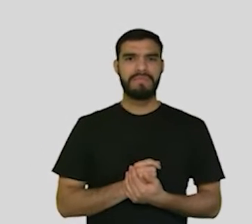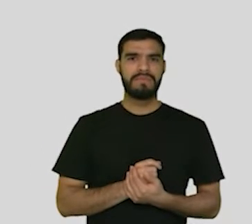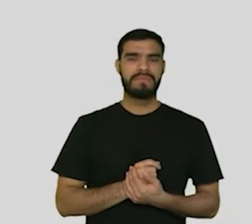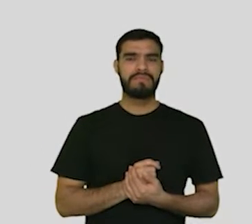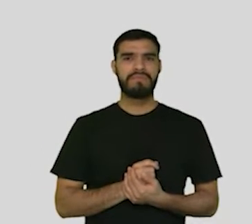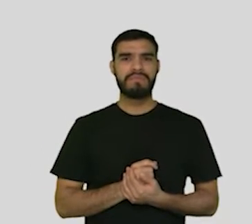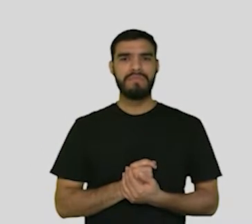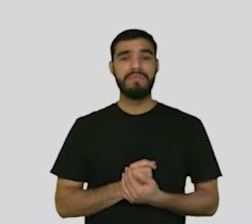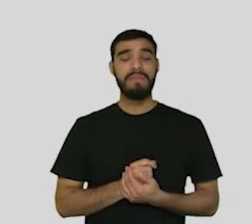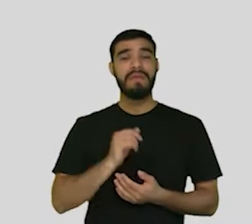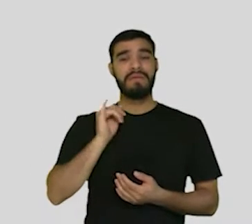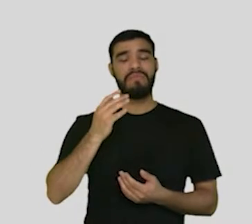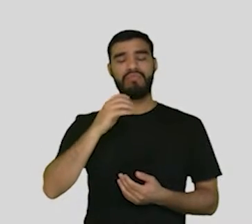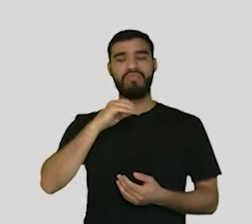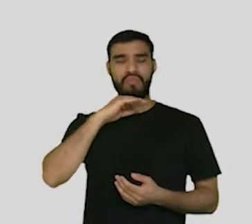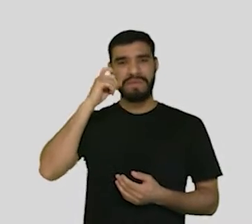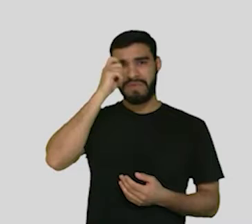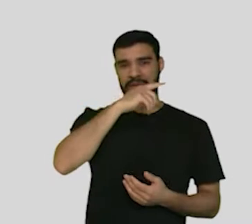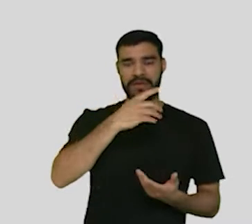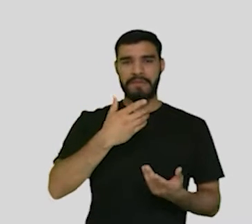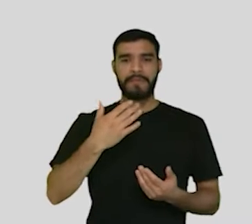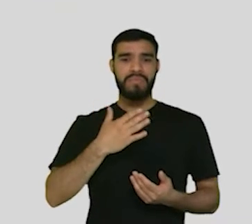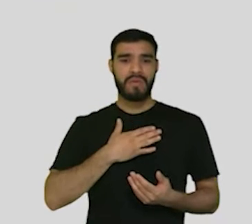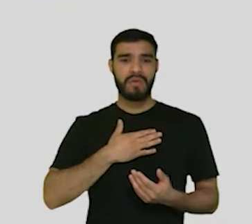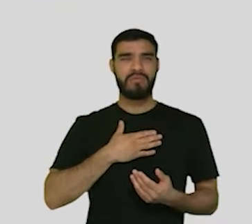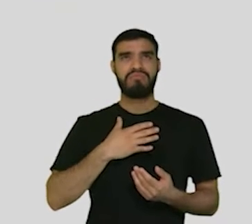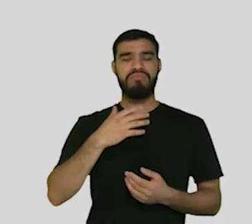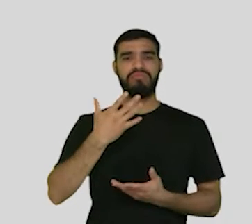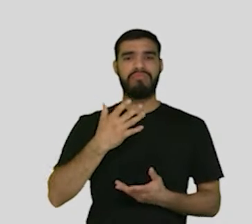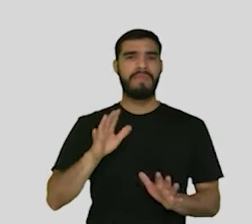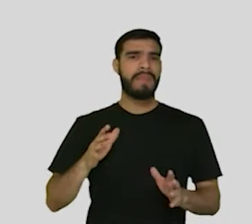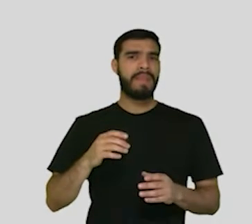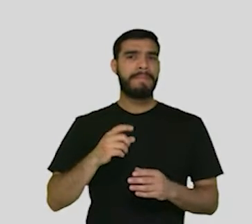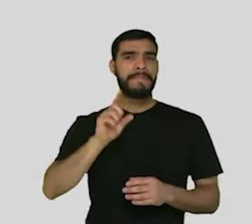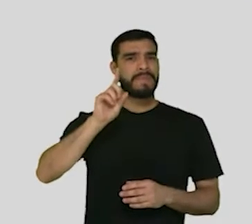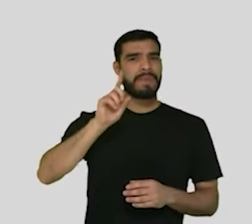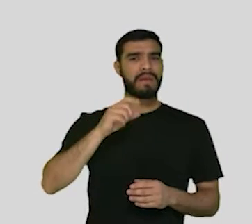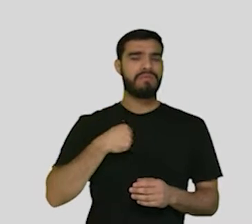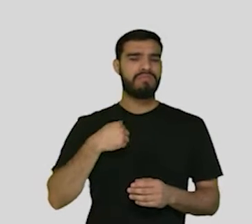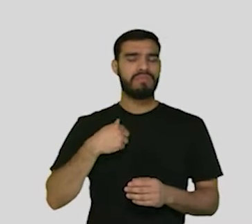Dere, de la historia, yepa. Va esa curi. Añate, jape, se ven guaná.